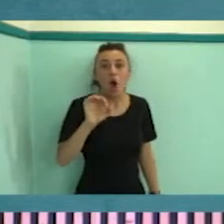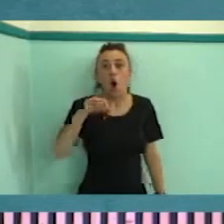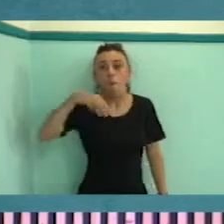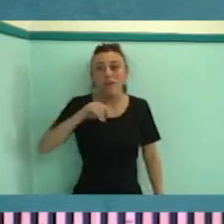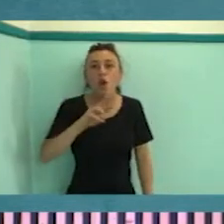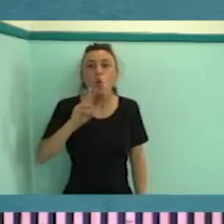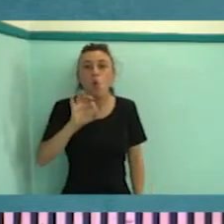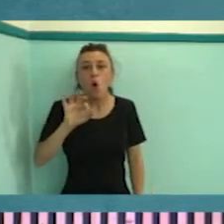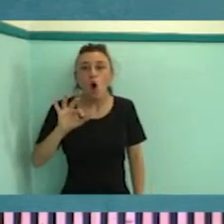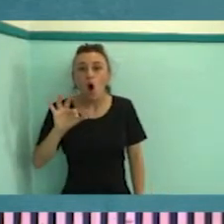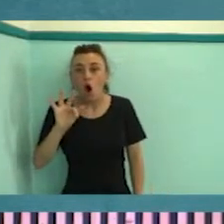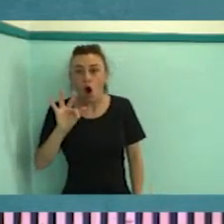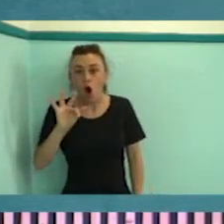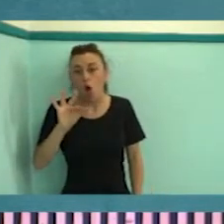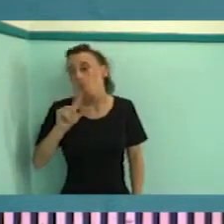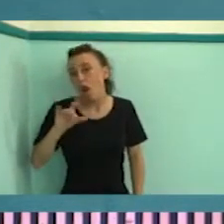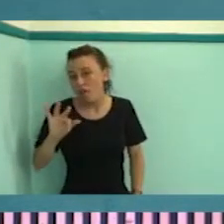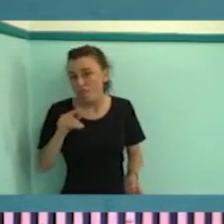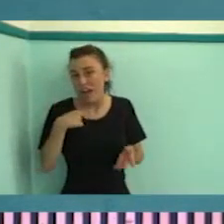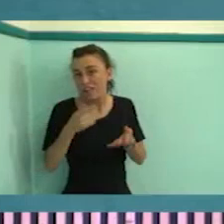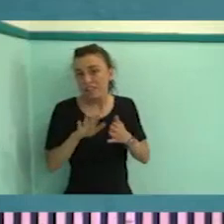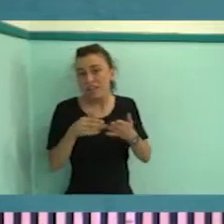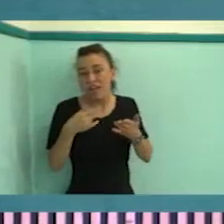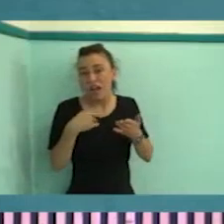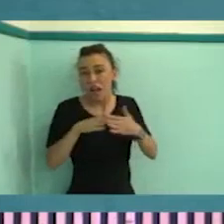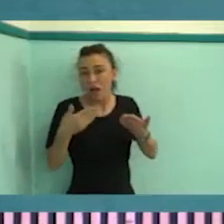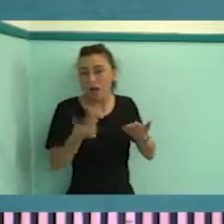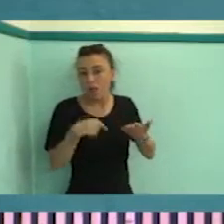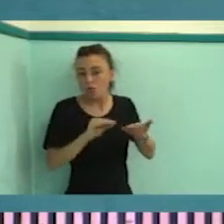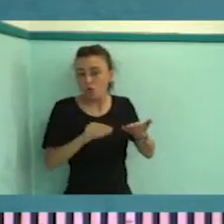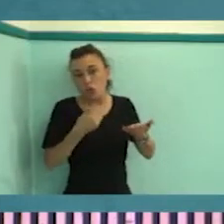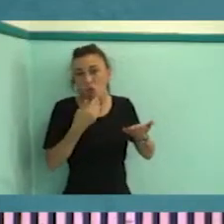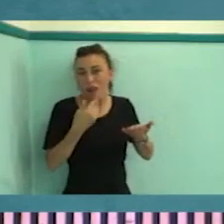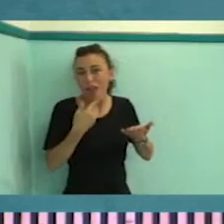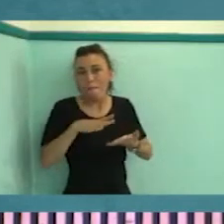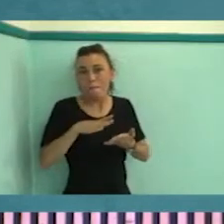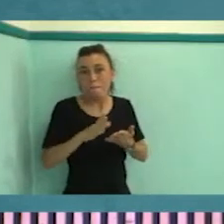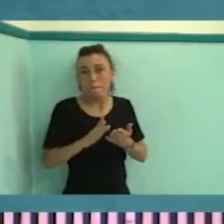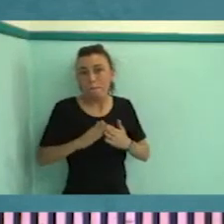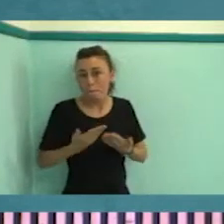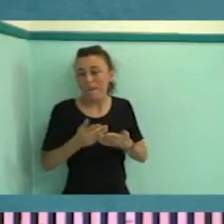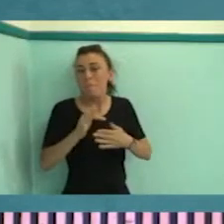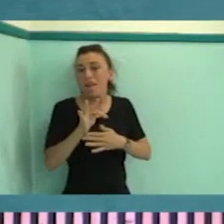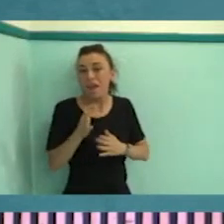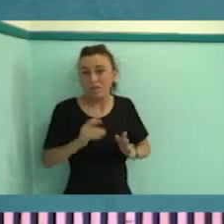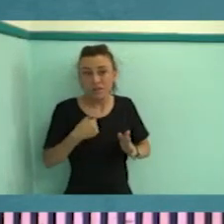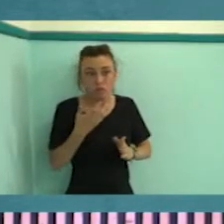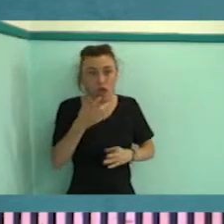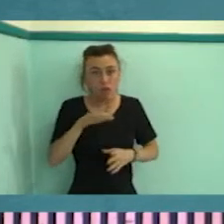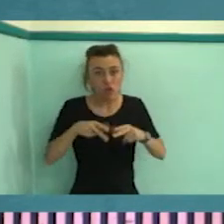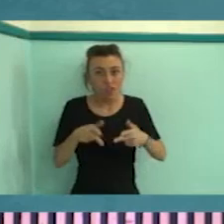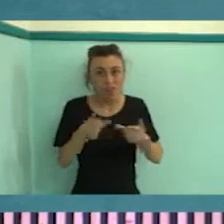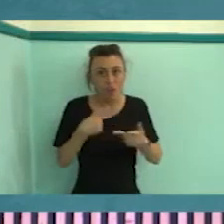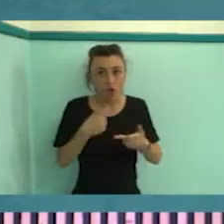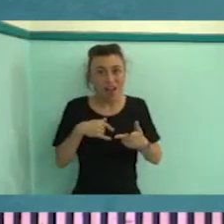un poco la Biblia de todo lo que hacemos nosotras eem una sociedad obsesionada con la delgadez femenina no está eh obsesionada por su